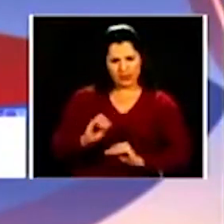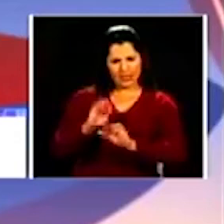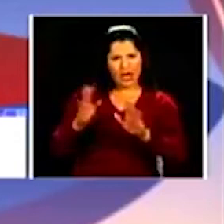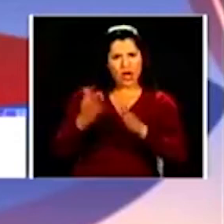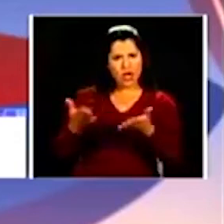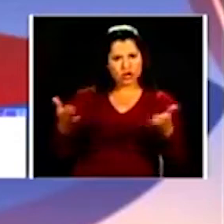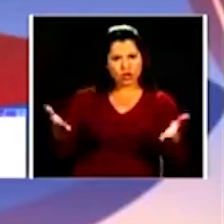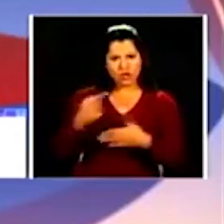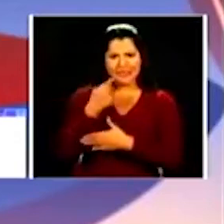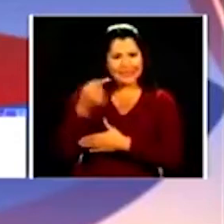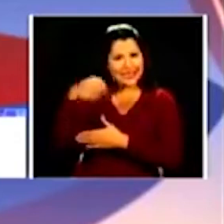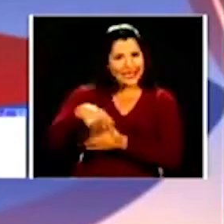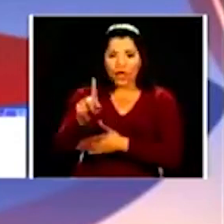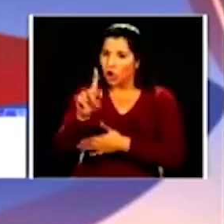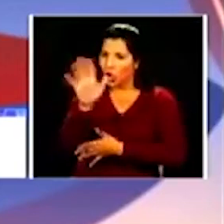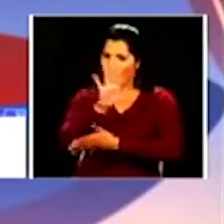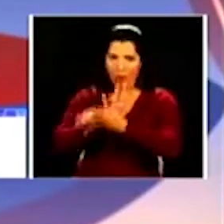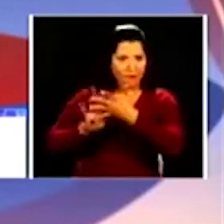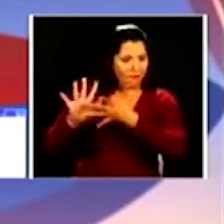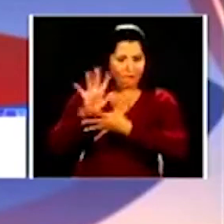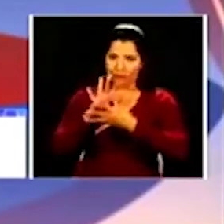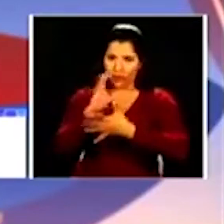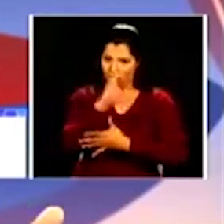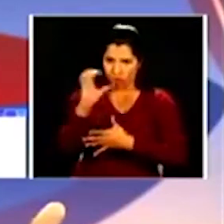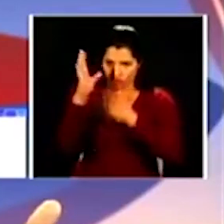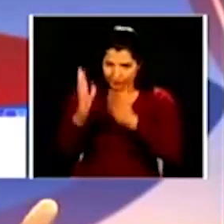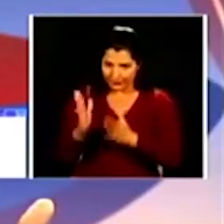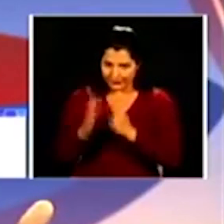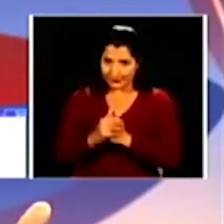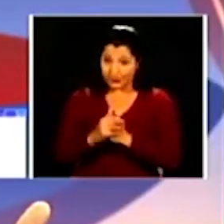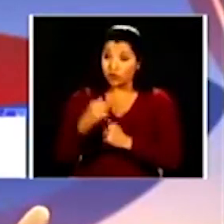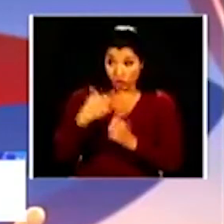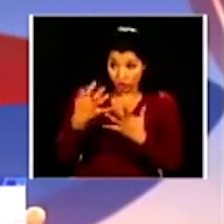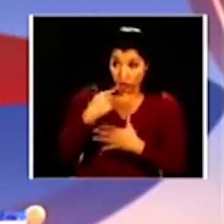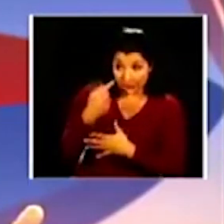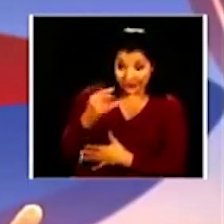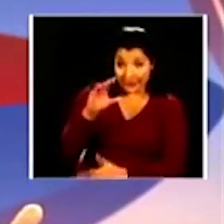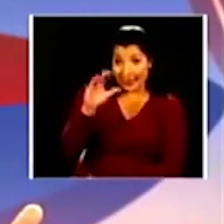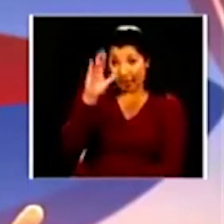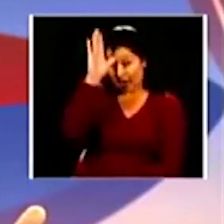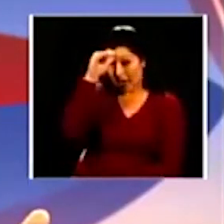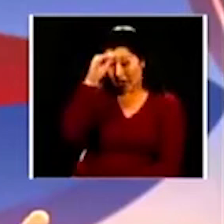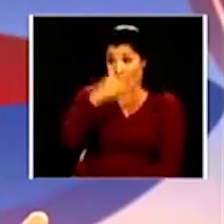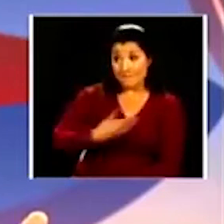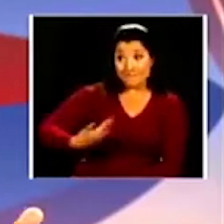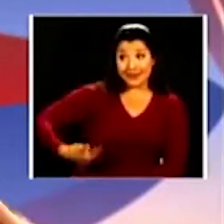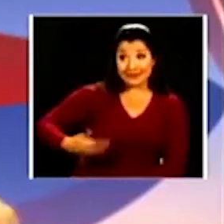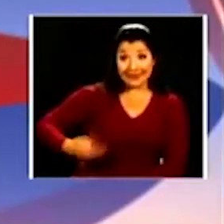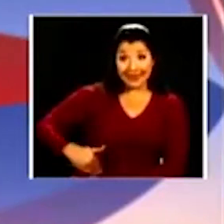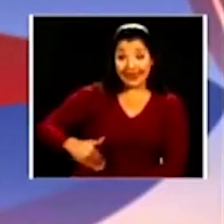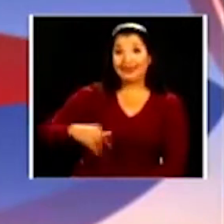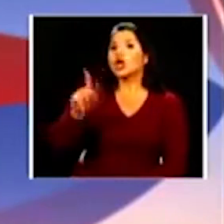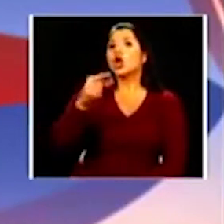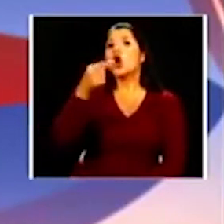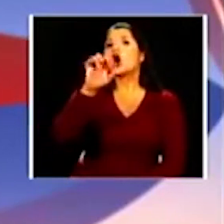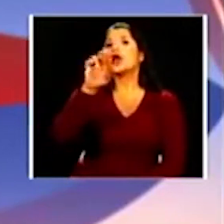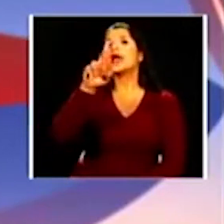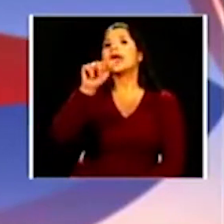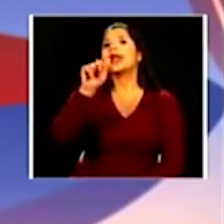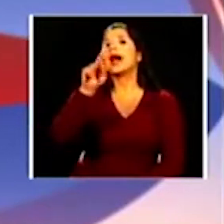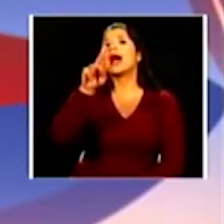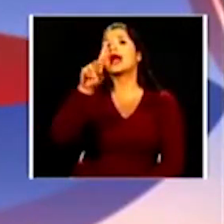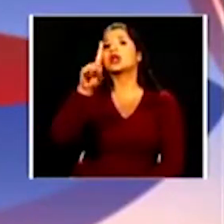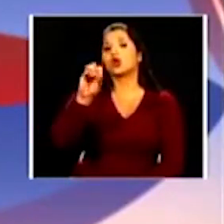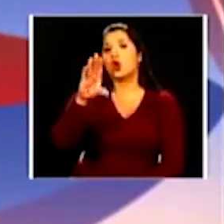aquí no confundan a los costarricenses, debo decirle, don Carlos, que el presidente de la República no va a ser Gerardo Corrales, el presidente de la República va a ser